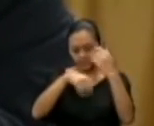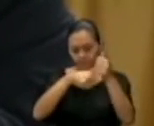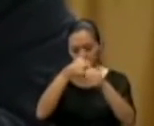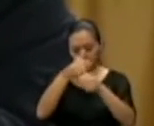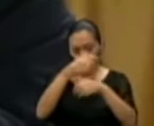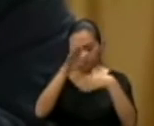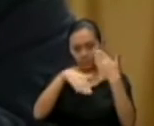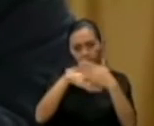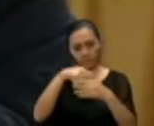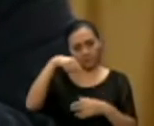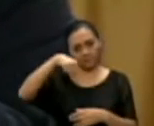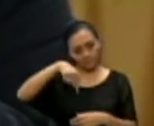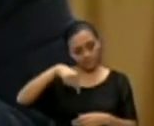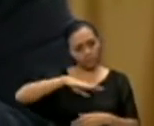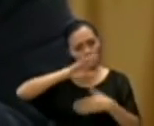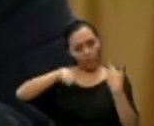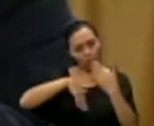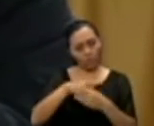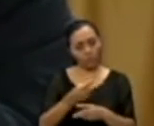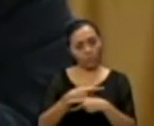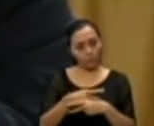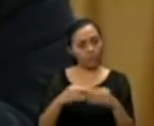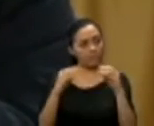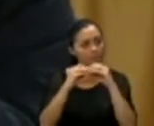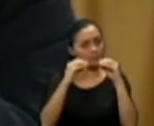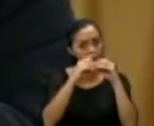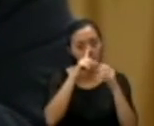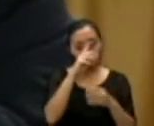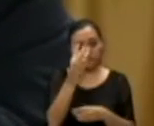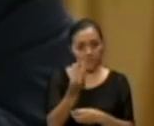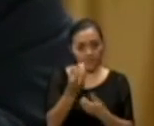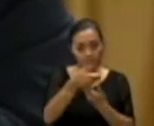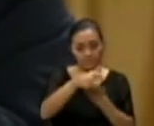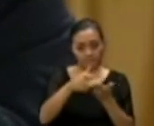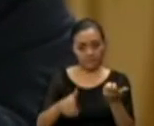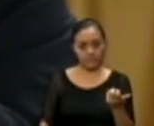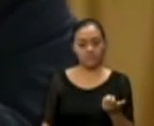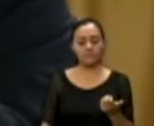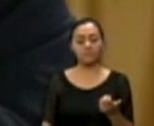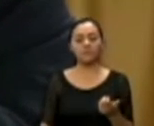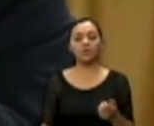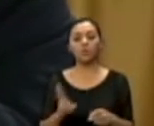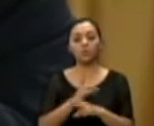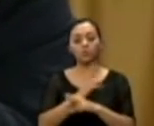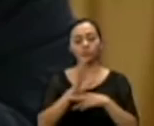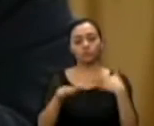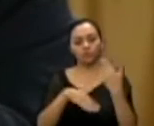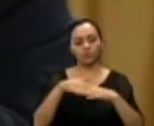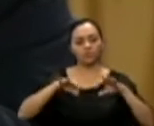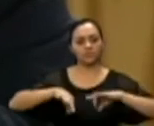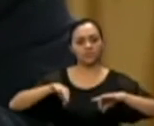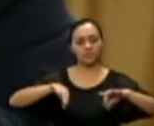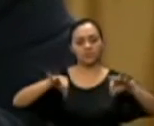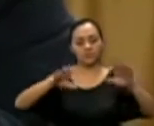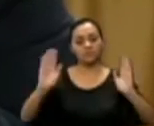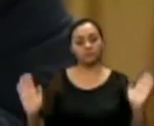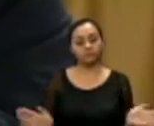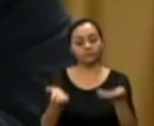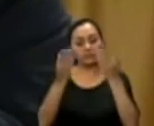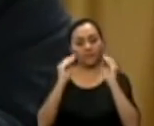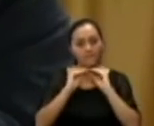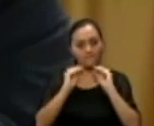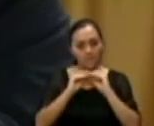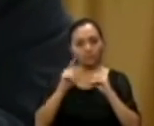todos todos nuestros pequeños productores sobre todo de papas en este caso utilicen semen certificada aumenten sus ingresos